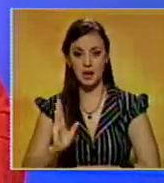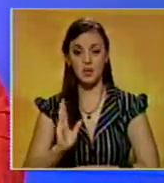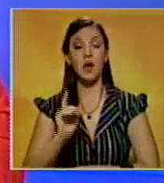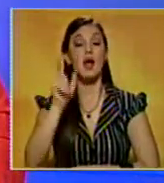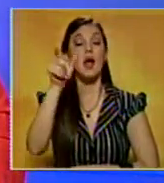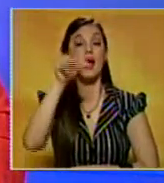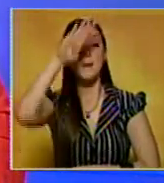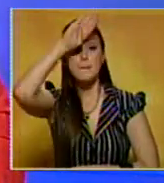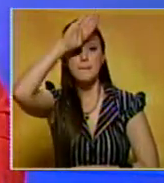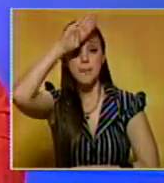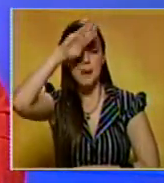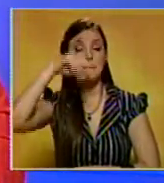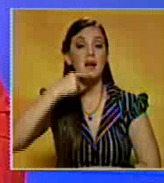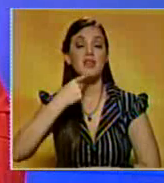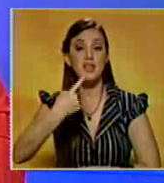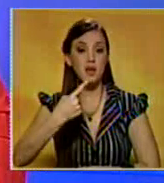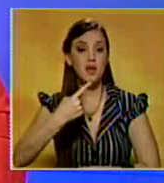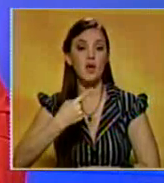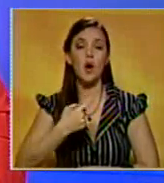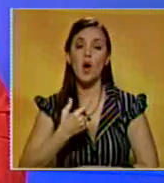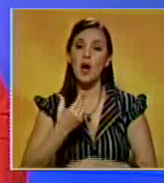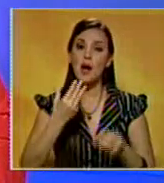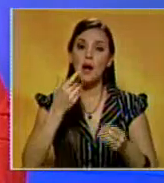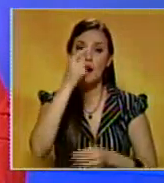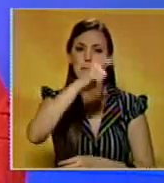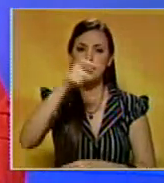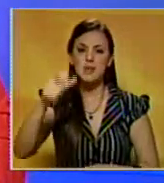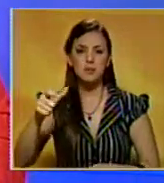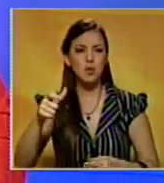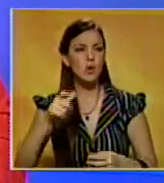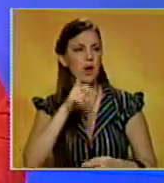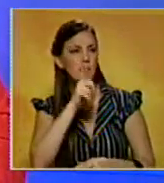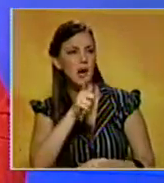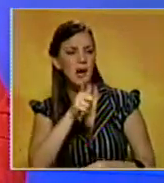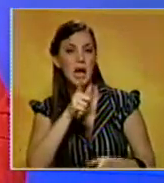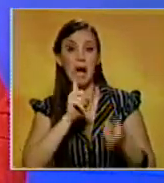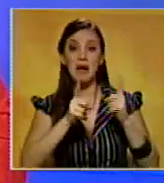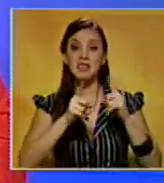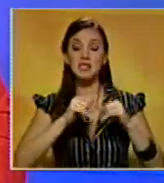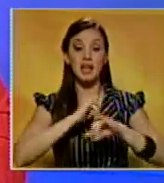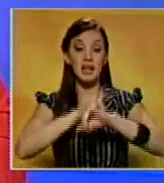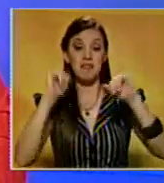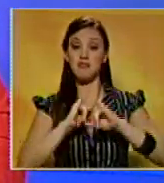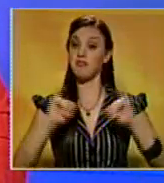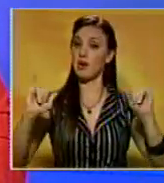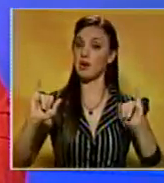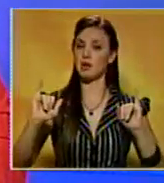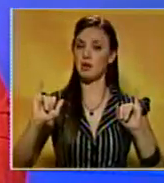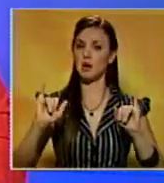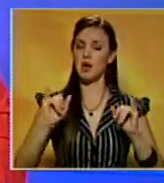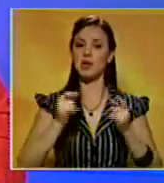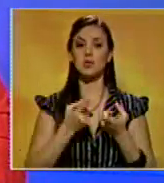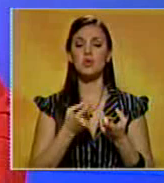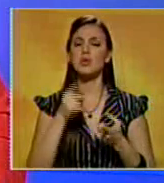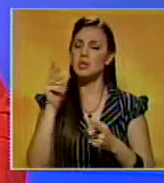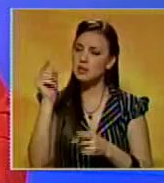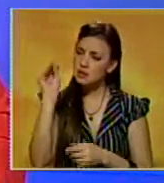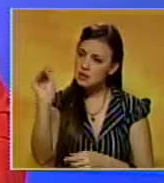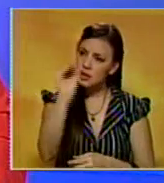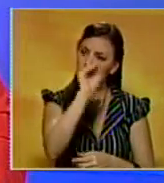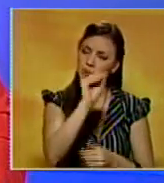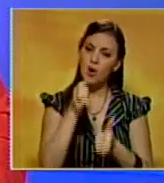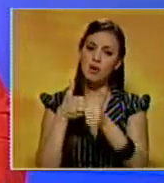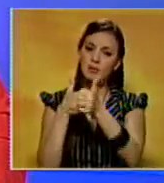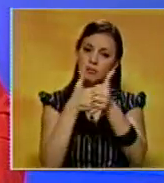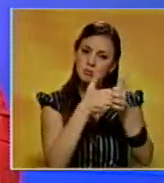Francisco meditó sobre la supuesta felicidad de la gente mala, que muchas veces permanece impune, y alentó a los fieles a seguir el camino de la